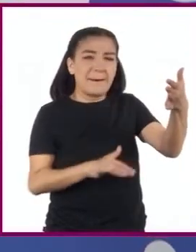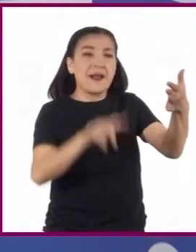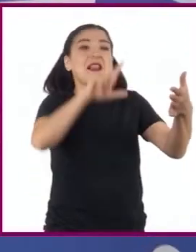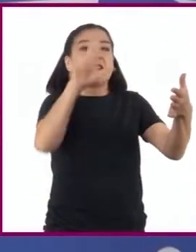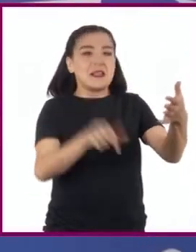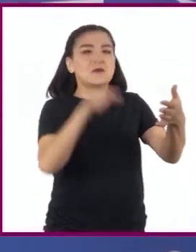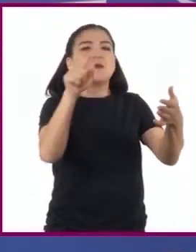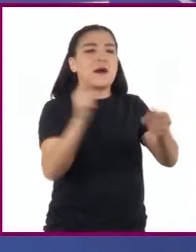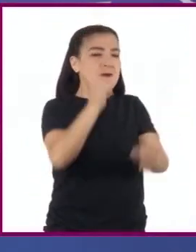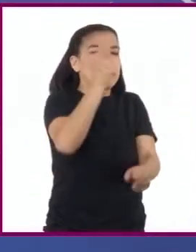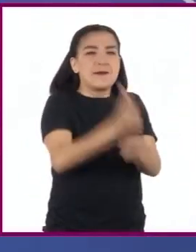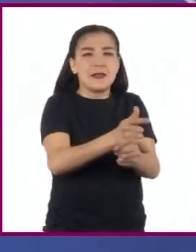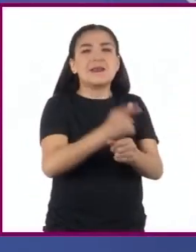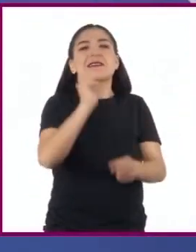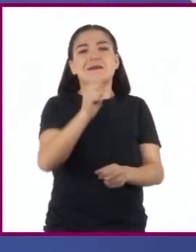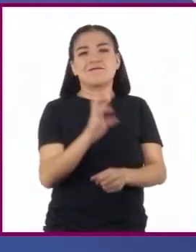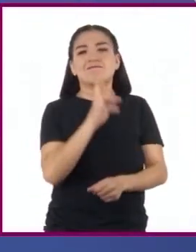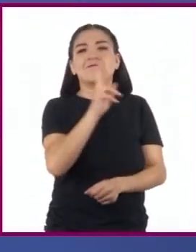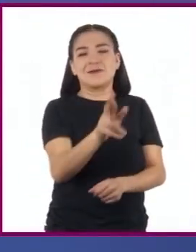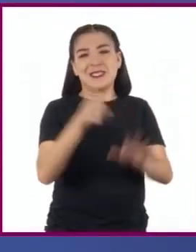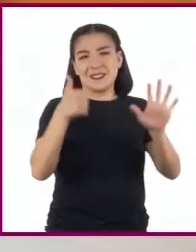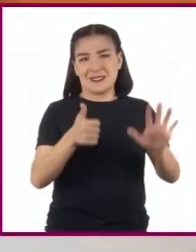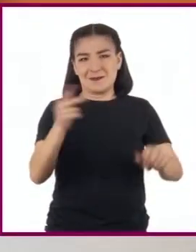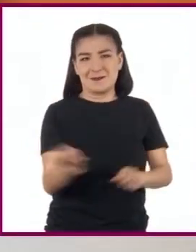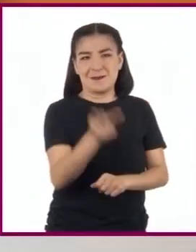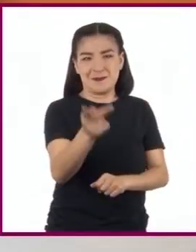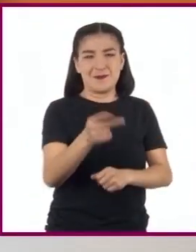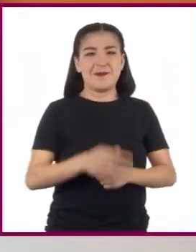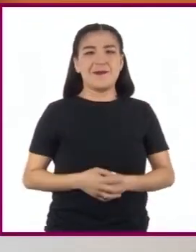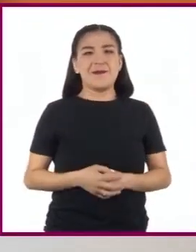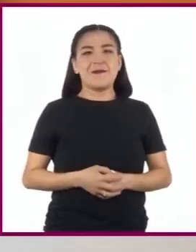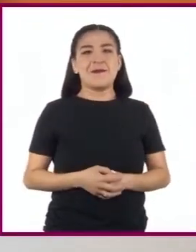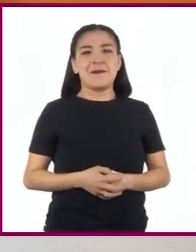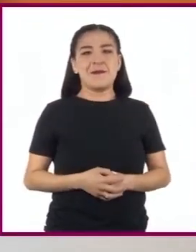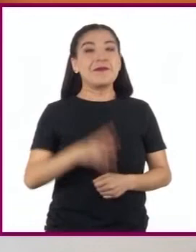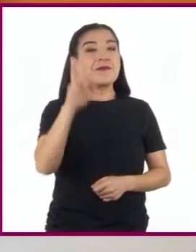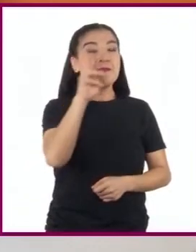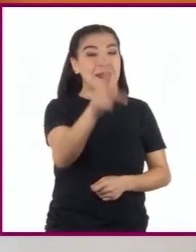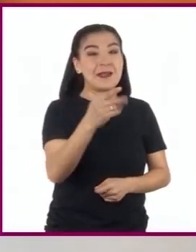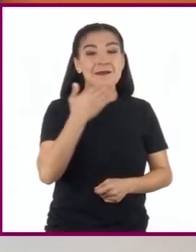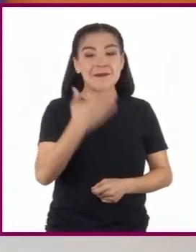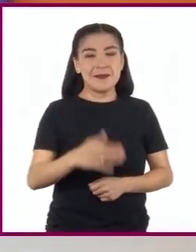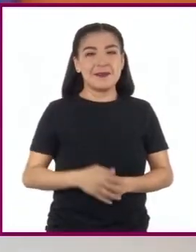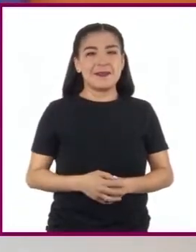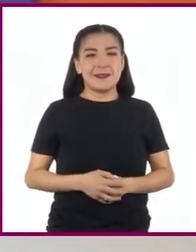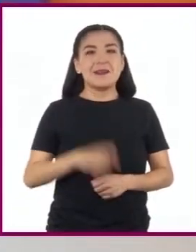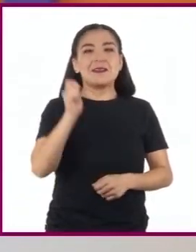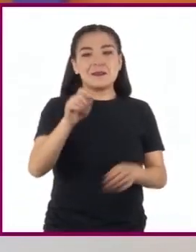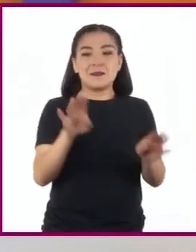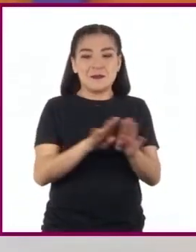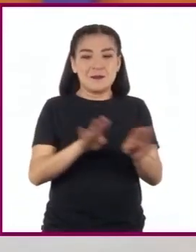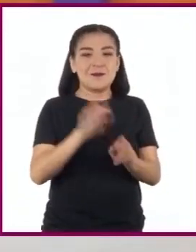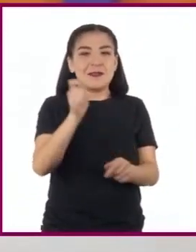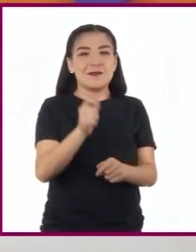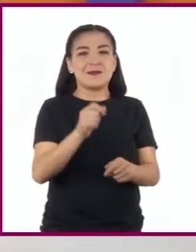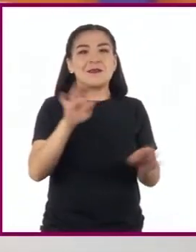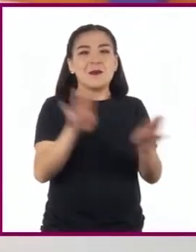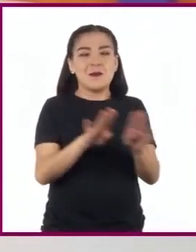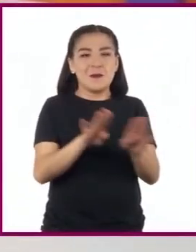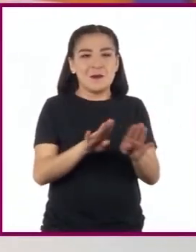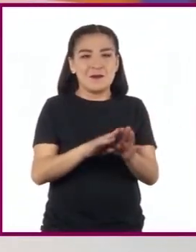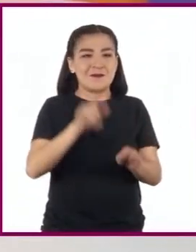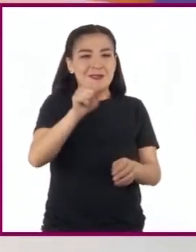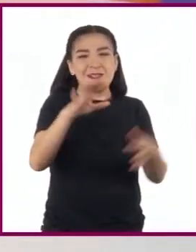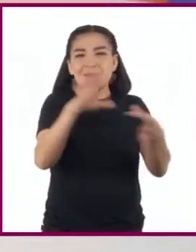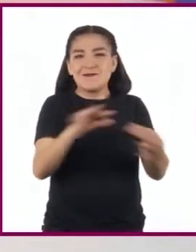identifiquen la información que responde a las 6 preguntas. Fíjense bien en qué parte de la nota informativa